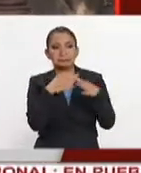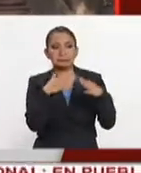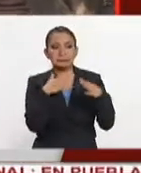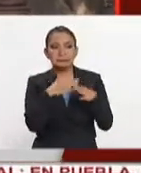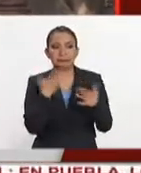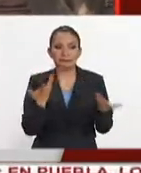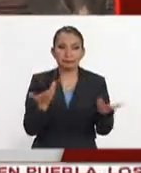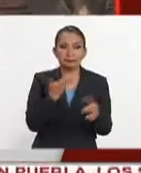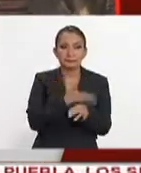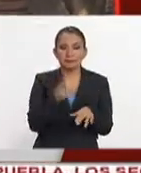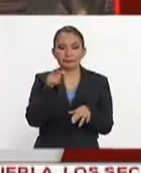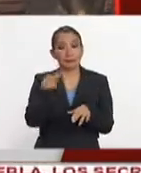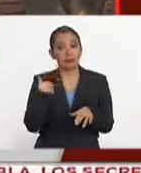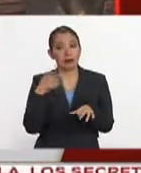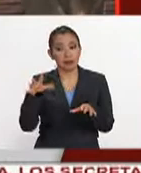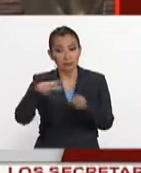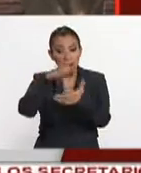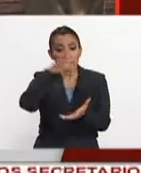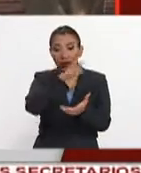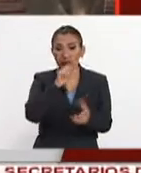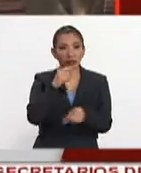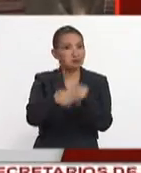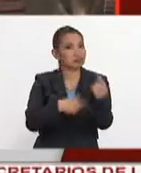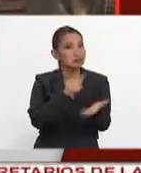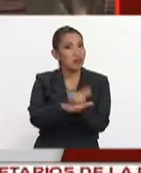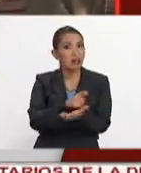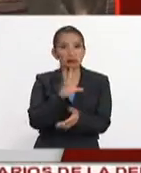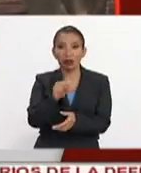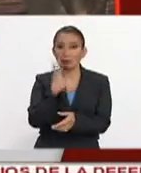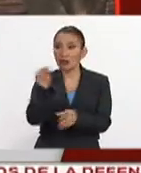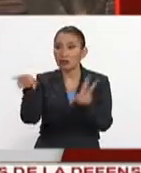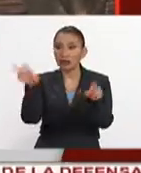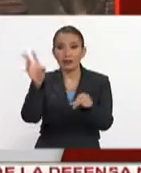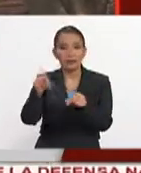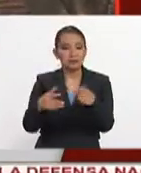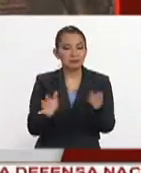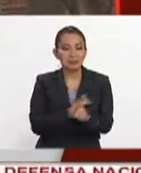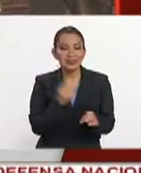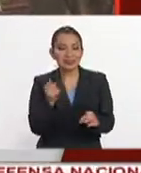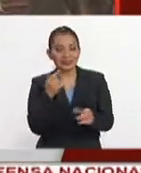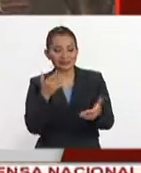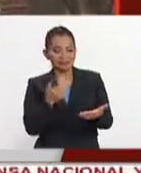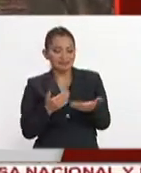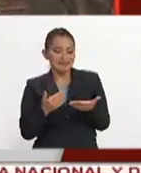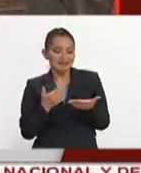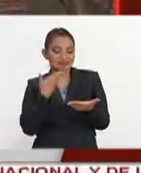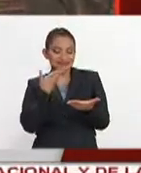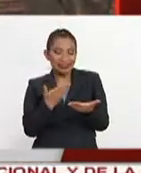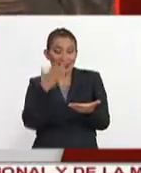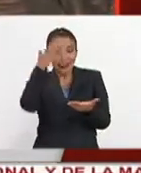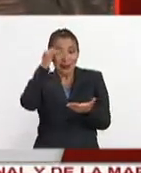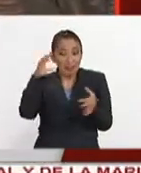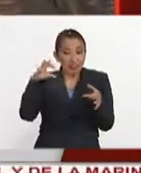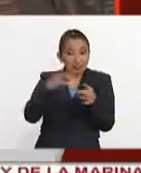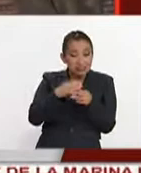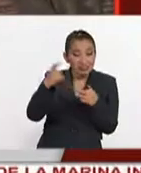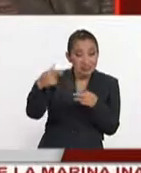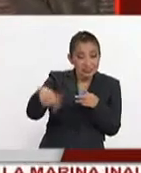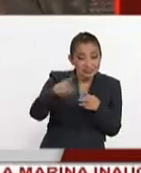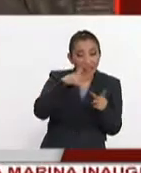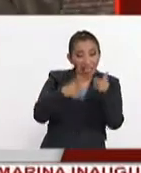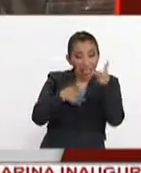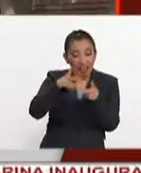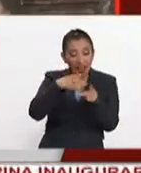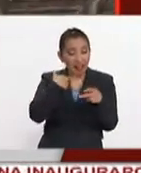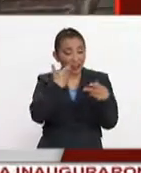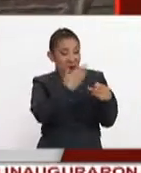ambas cámaras, es interesante ver cómo no avanza la legislación, porque no están teniendo un consenso realmente, un diálogo